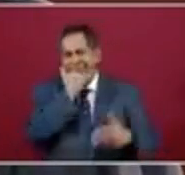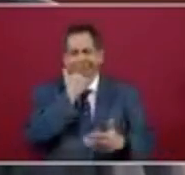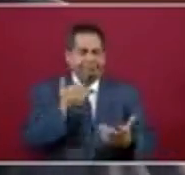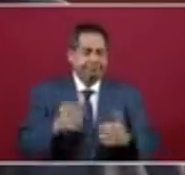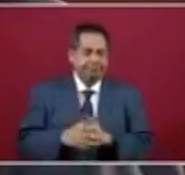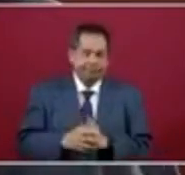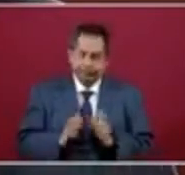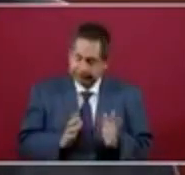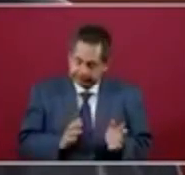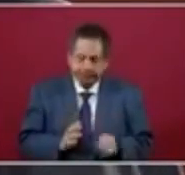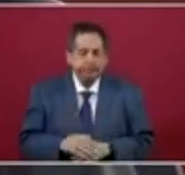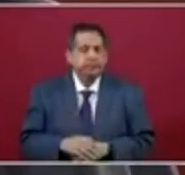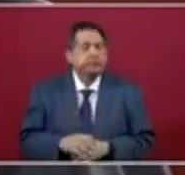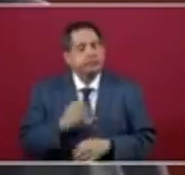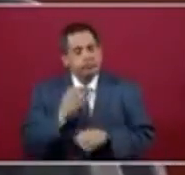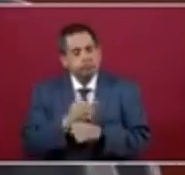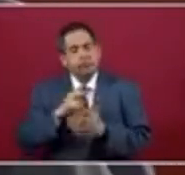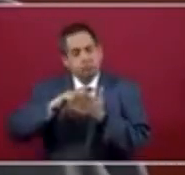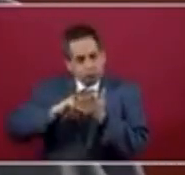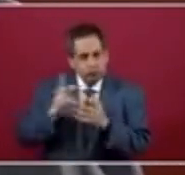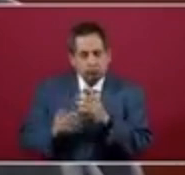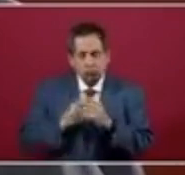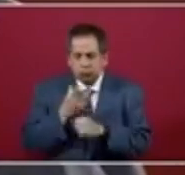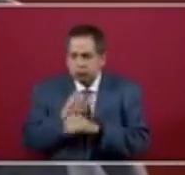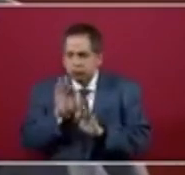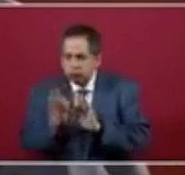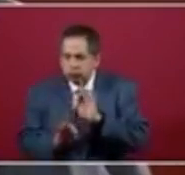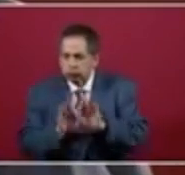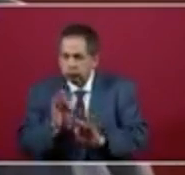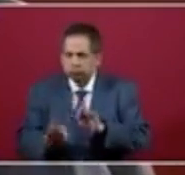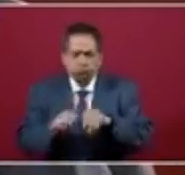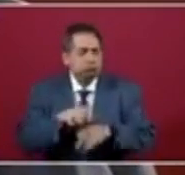Se va a buscar rehabilitar.